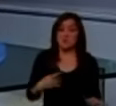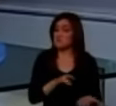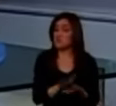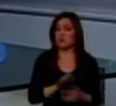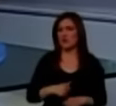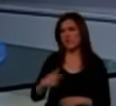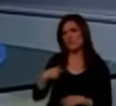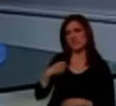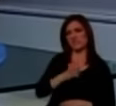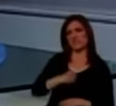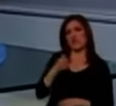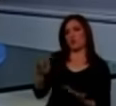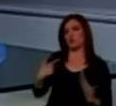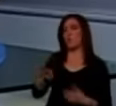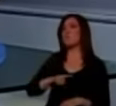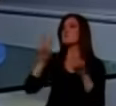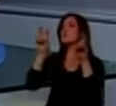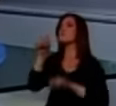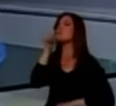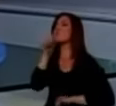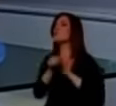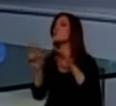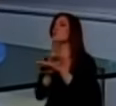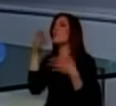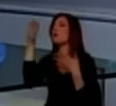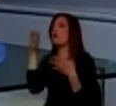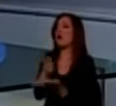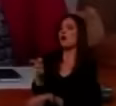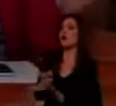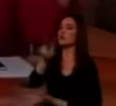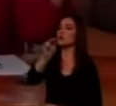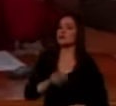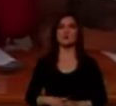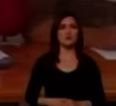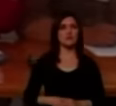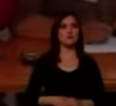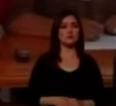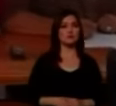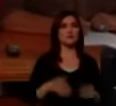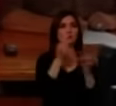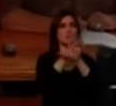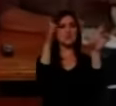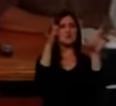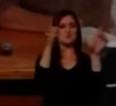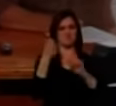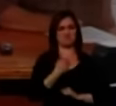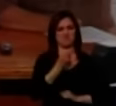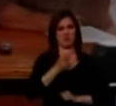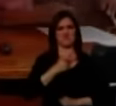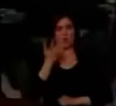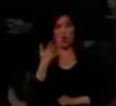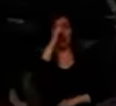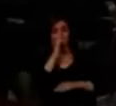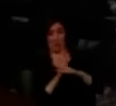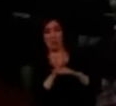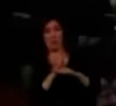asunto privado y espera que no se lo use políticamente. ¡Líderes y rebeldes! ¡Sumisas jamás!